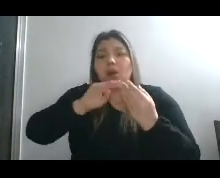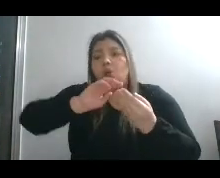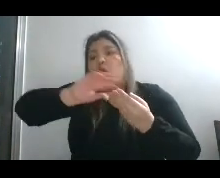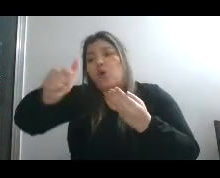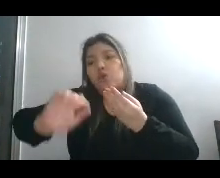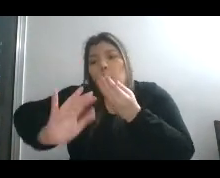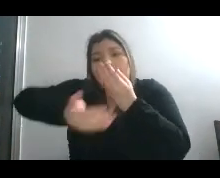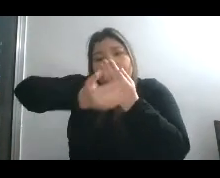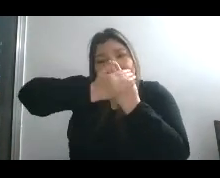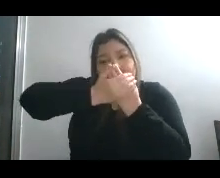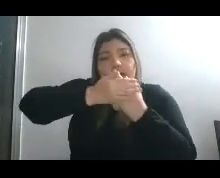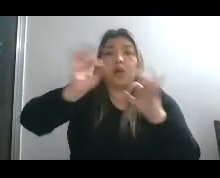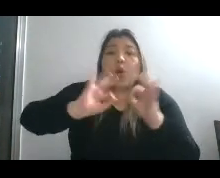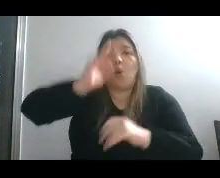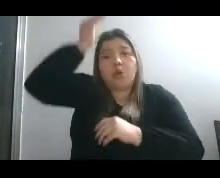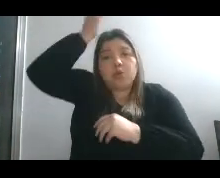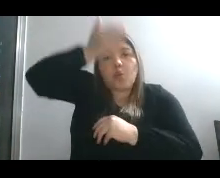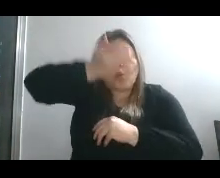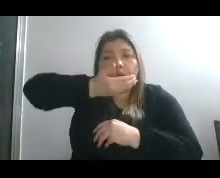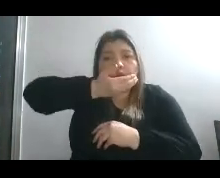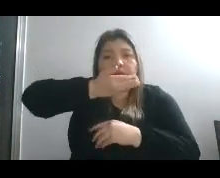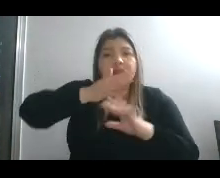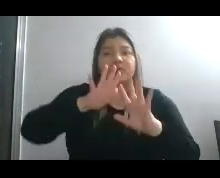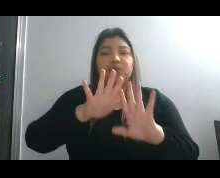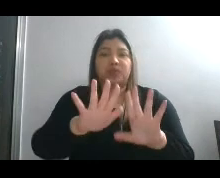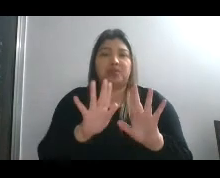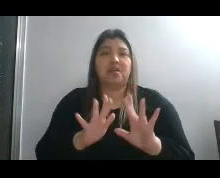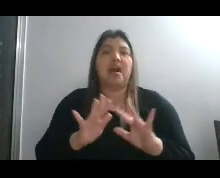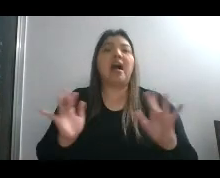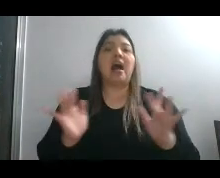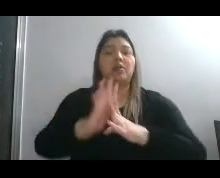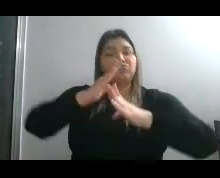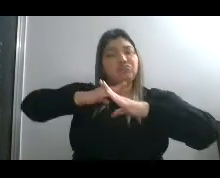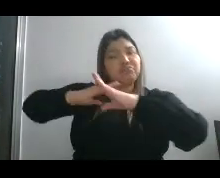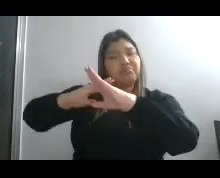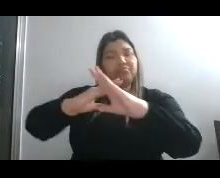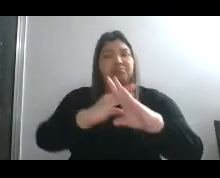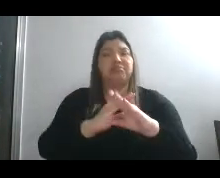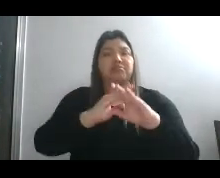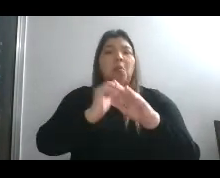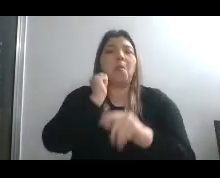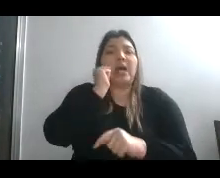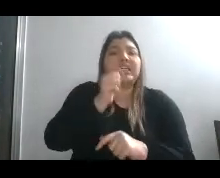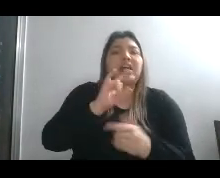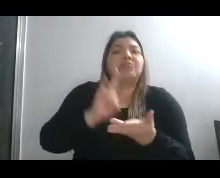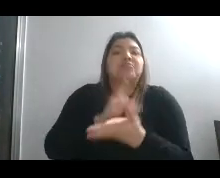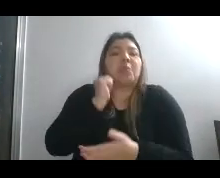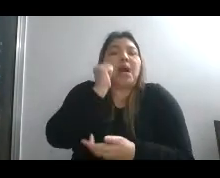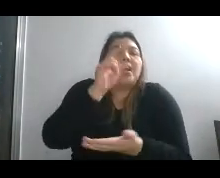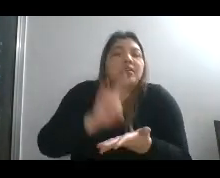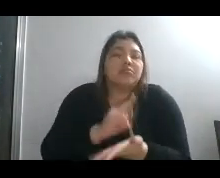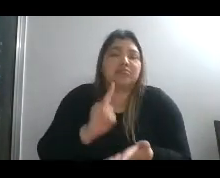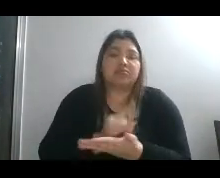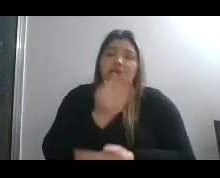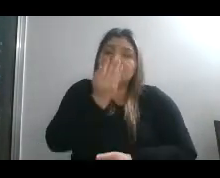la careta o con una mascarilla quirúrgica para poder seguirla reutilizando.